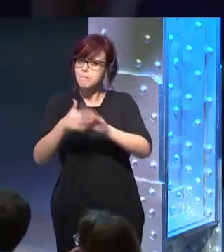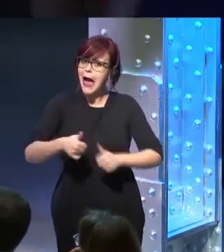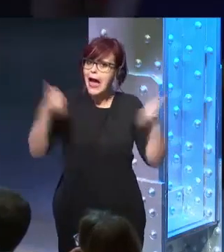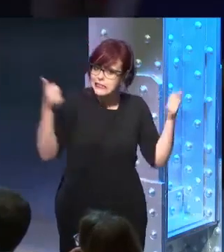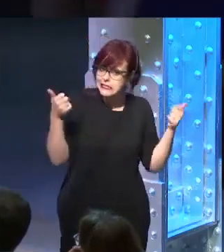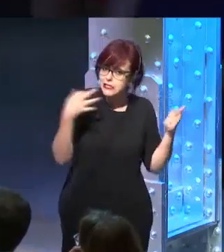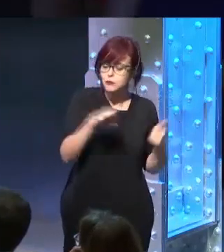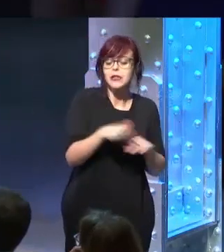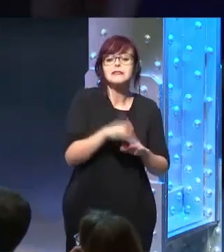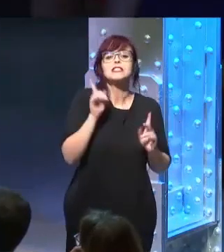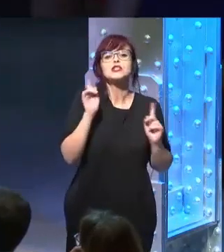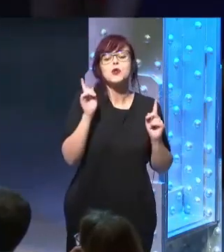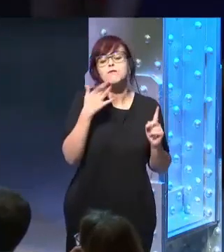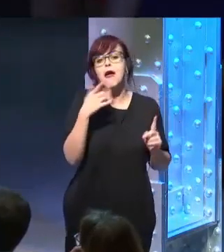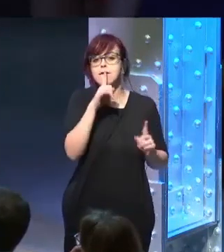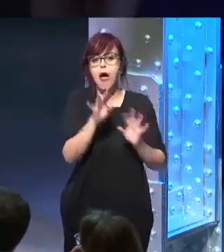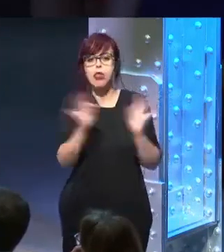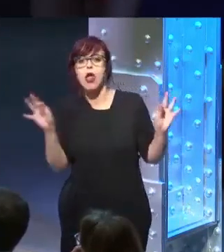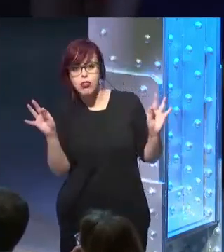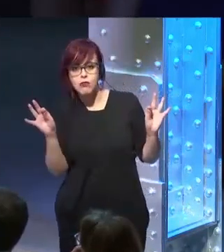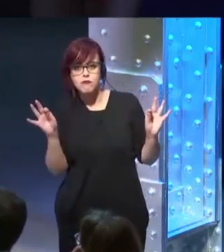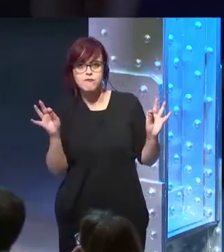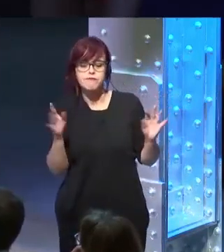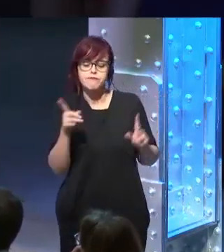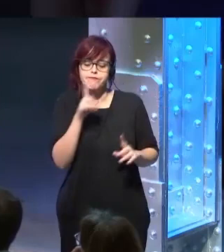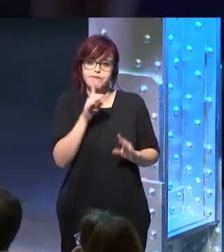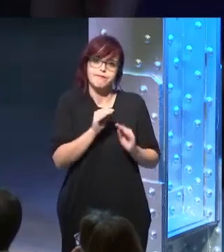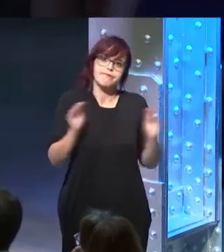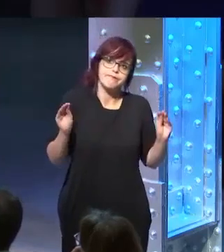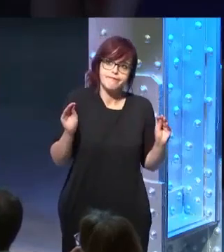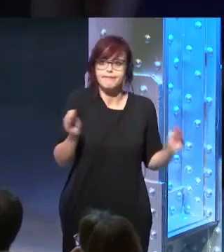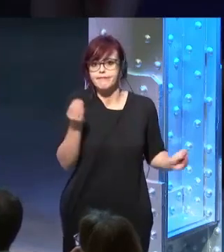calladas no es solamente una reflexión del